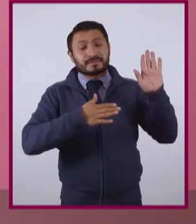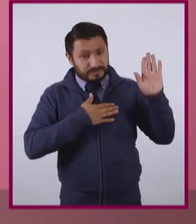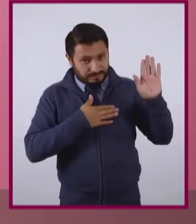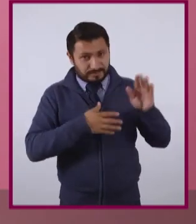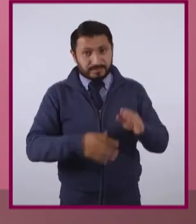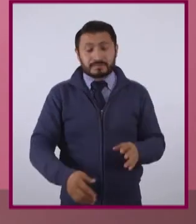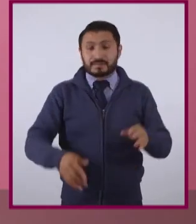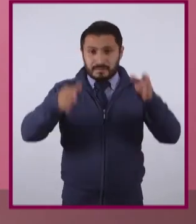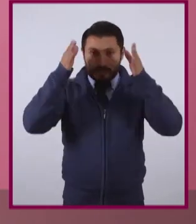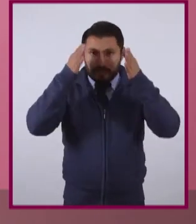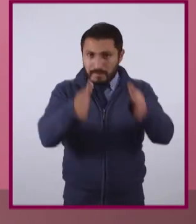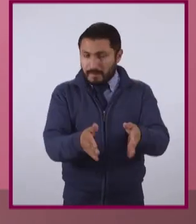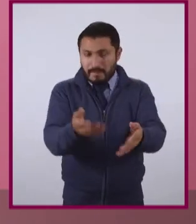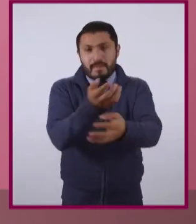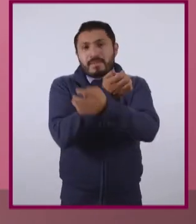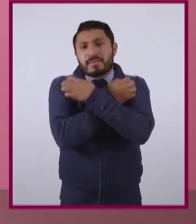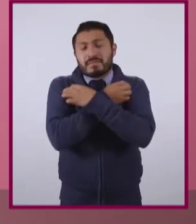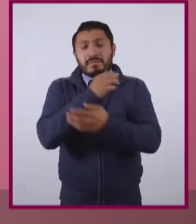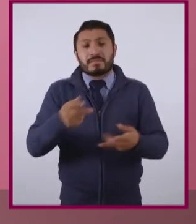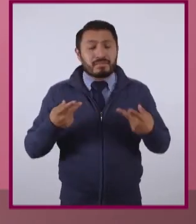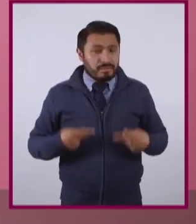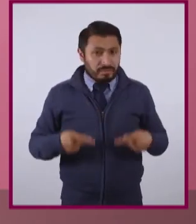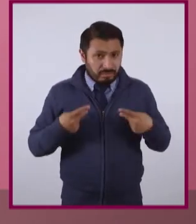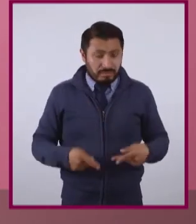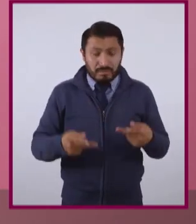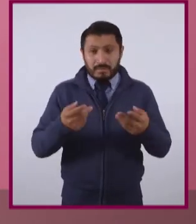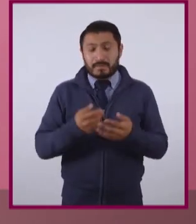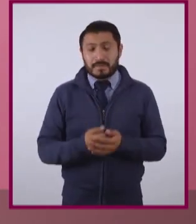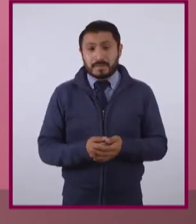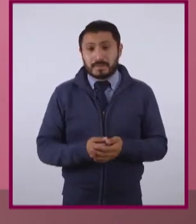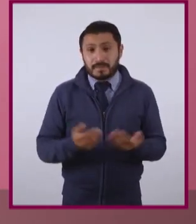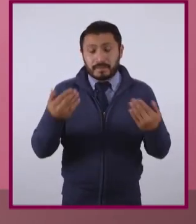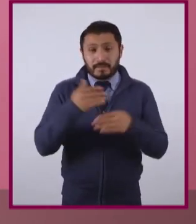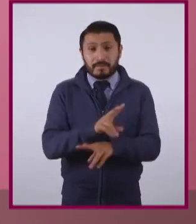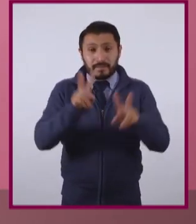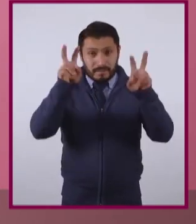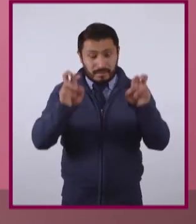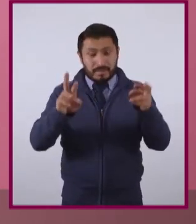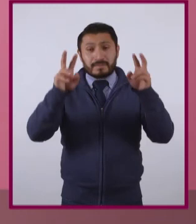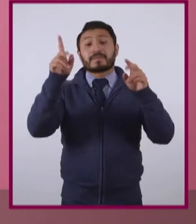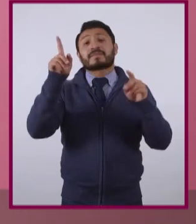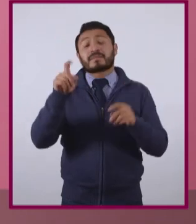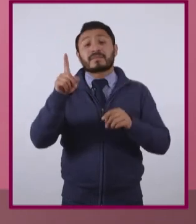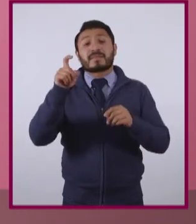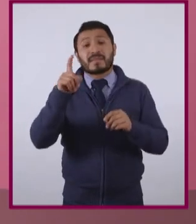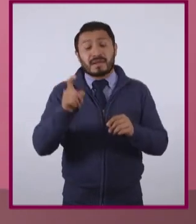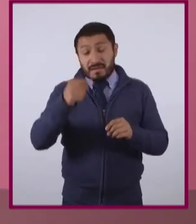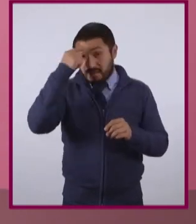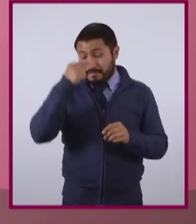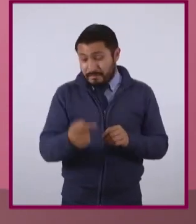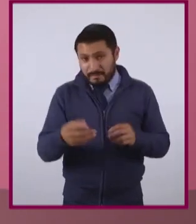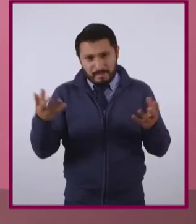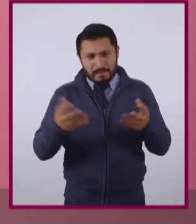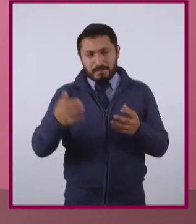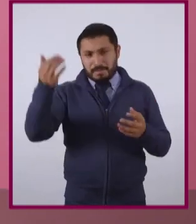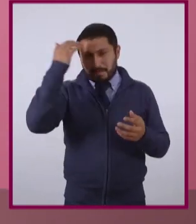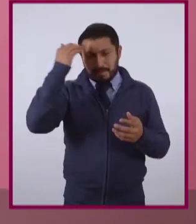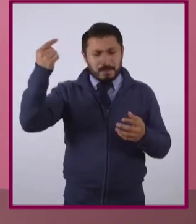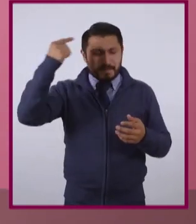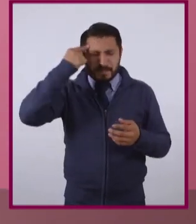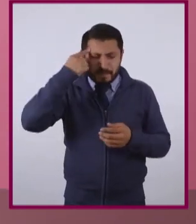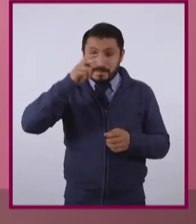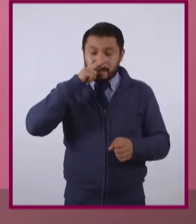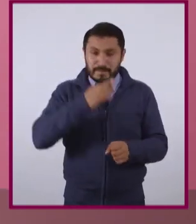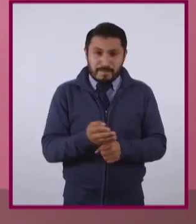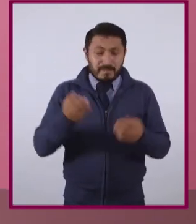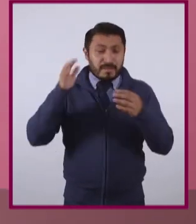se concentren en educar a sus ciudadanos y ciudadanas en las cuestiones relacionadas con el agua, para generar conciencia sobre la importancia de